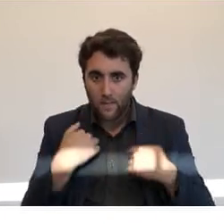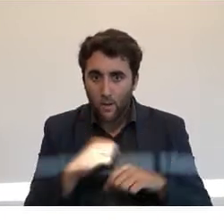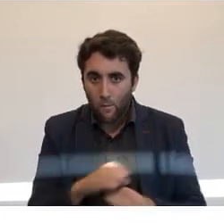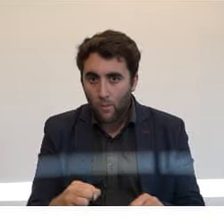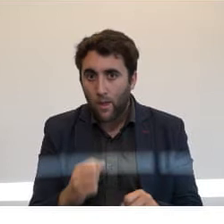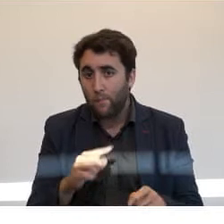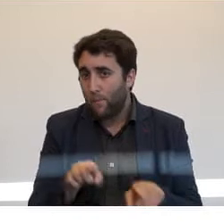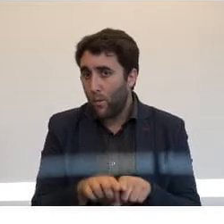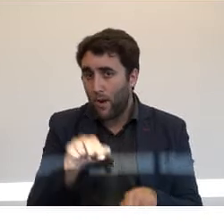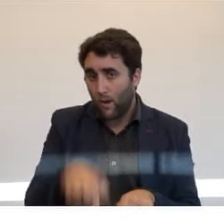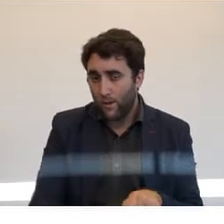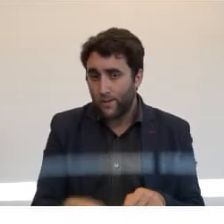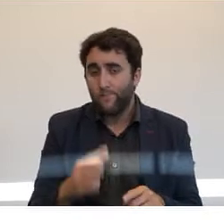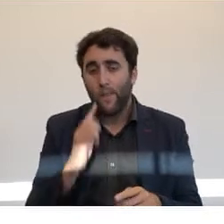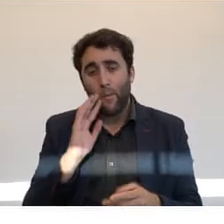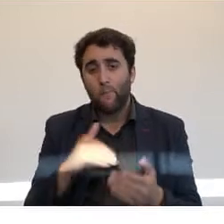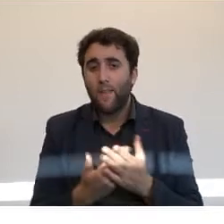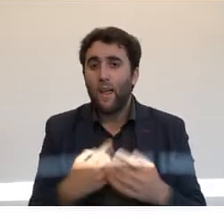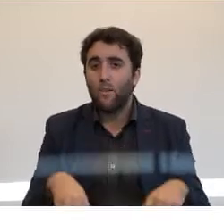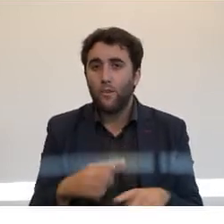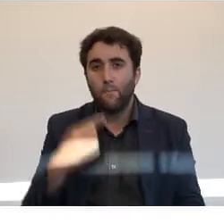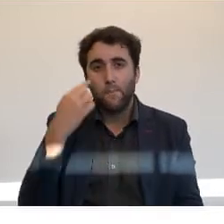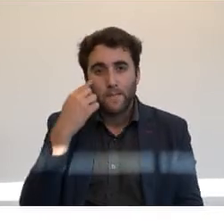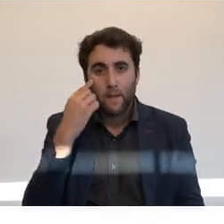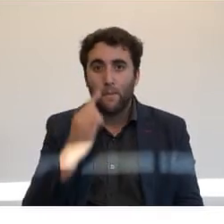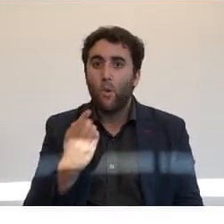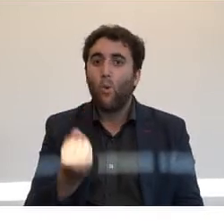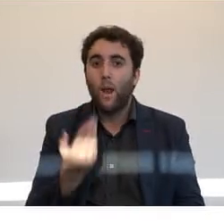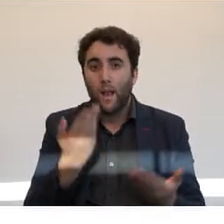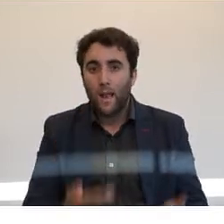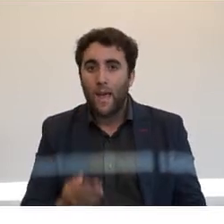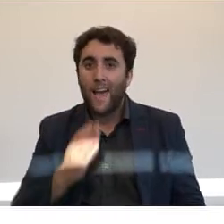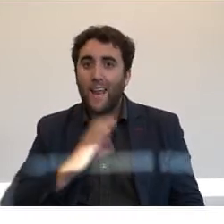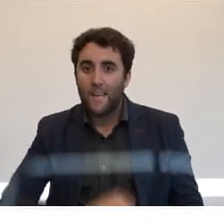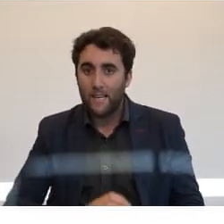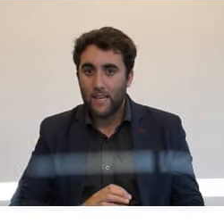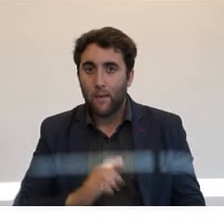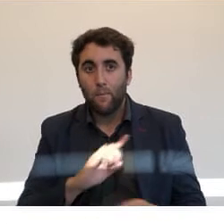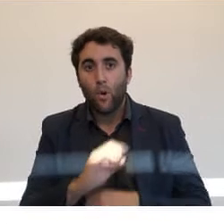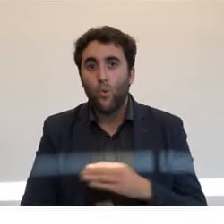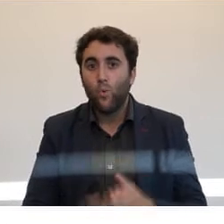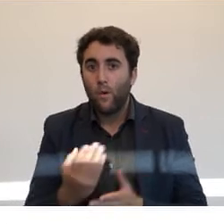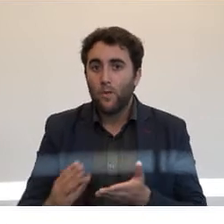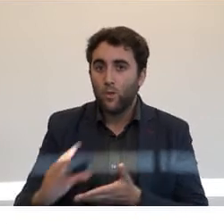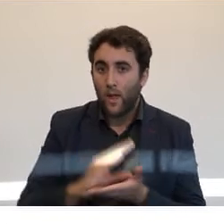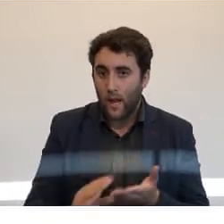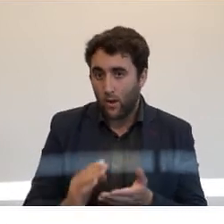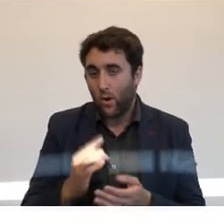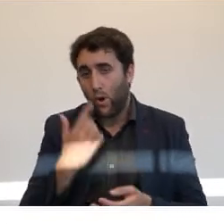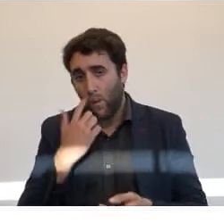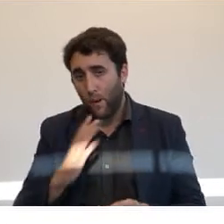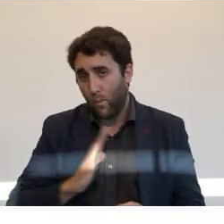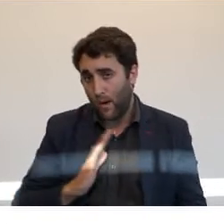esta jornada, deberíamos plantearnos cuáles son las características que definen a ese nuevo ciudadano y ciudadana